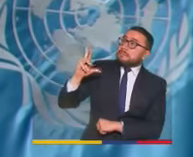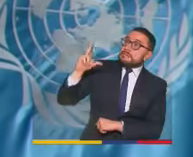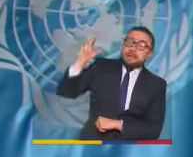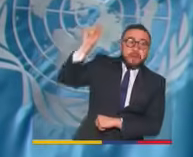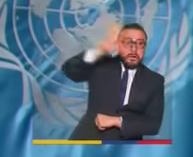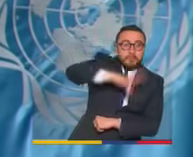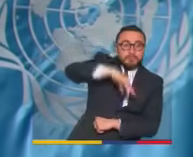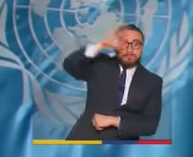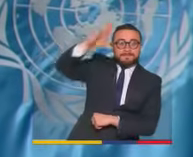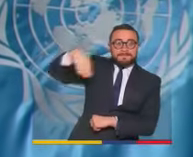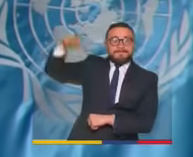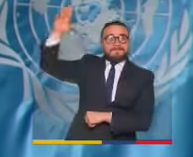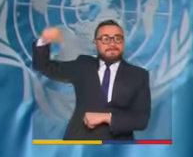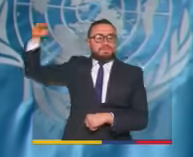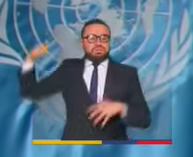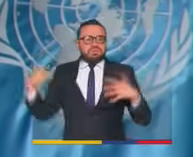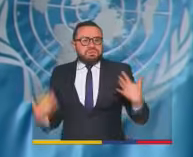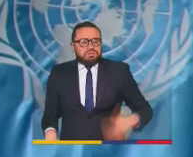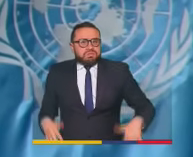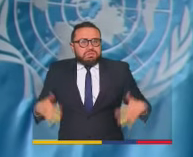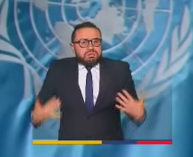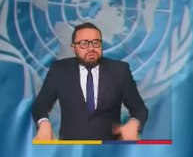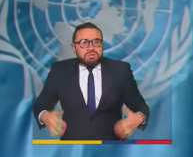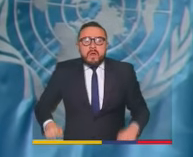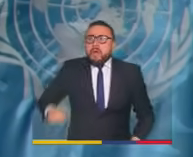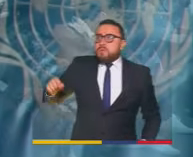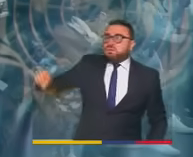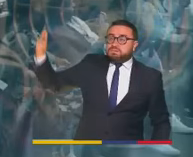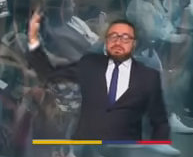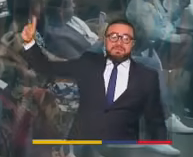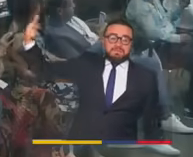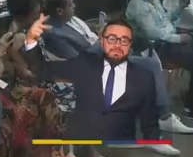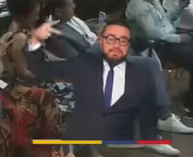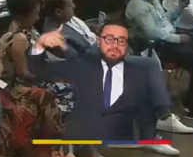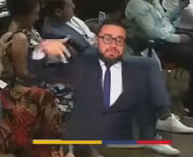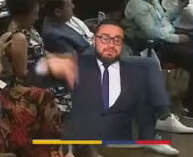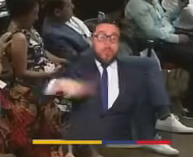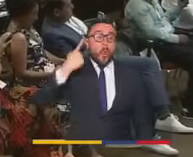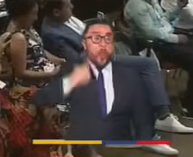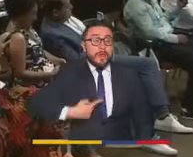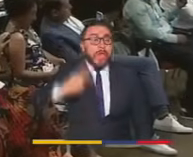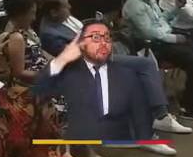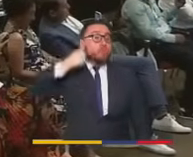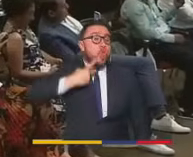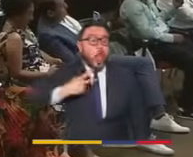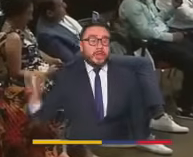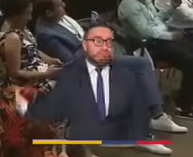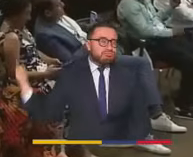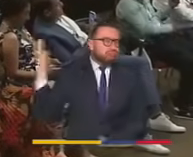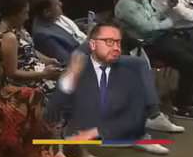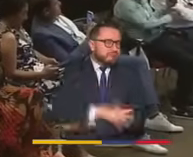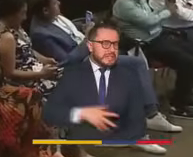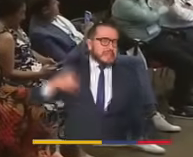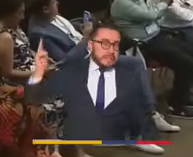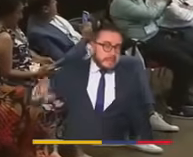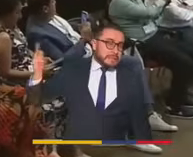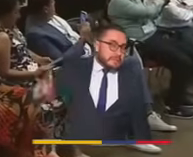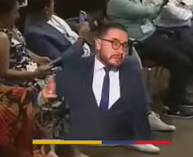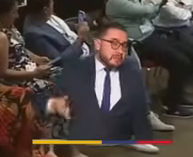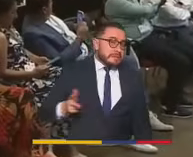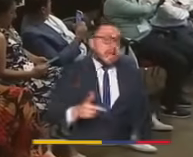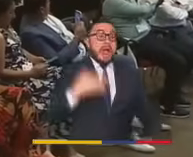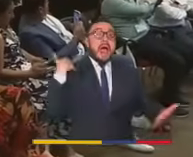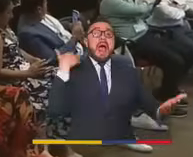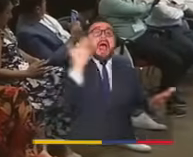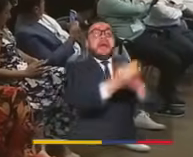tres jornadas de camino hasta llegar al Mar Caribe, en un camino que contaba con todos los climas de la